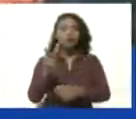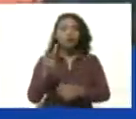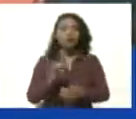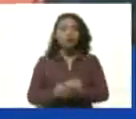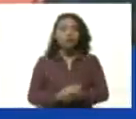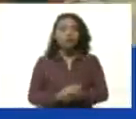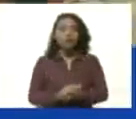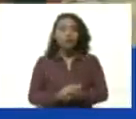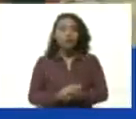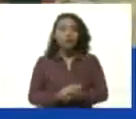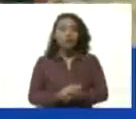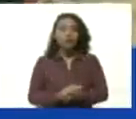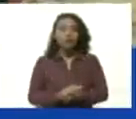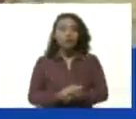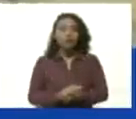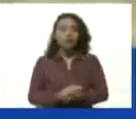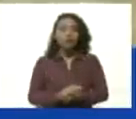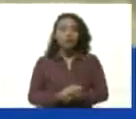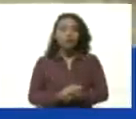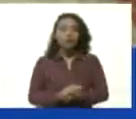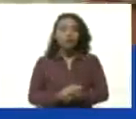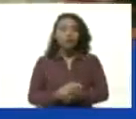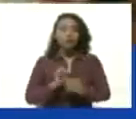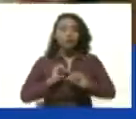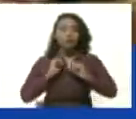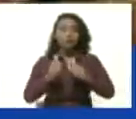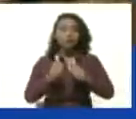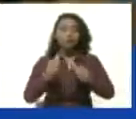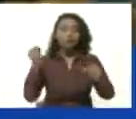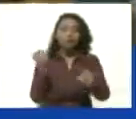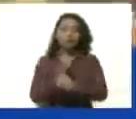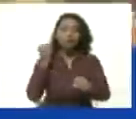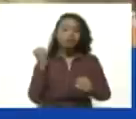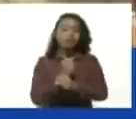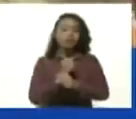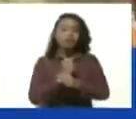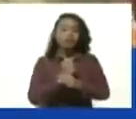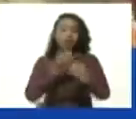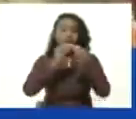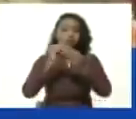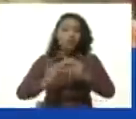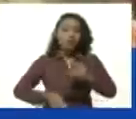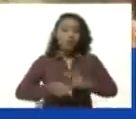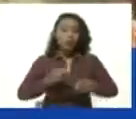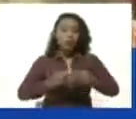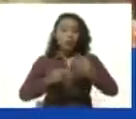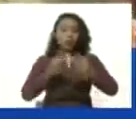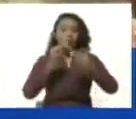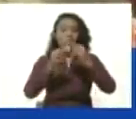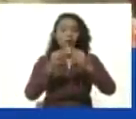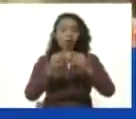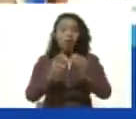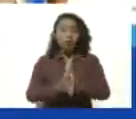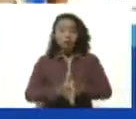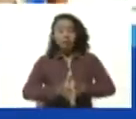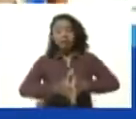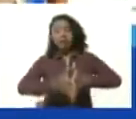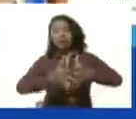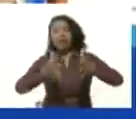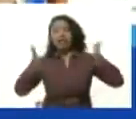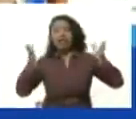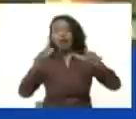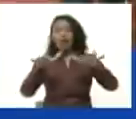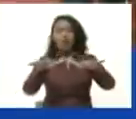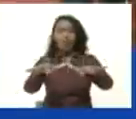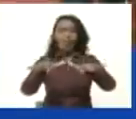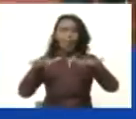noviembre de arranque de las obras para la construcción del más grande y